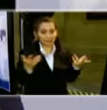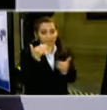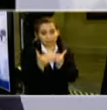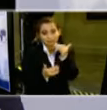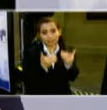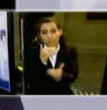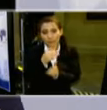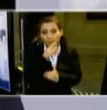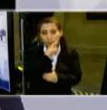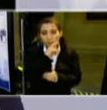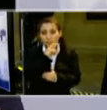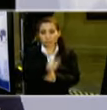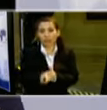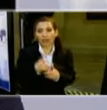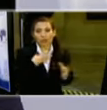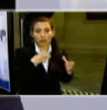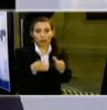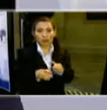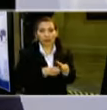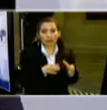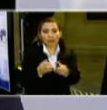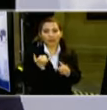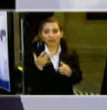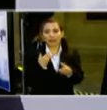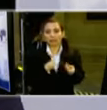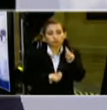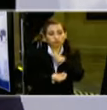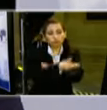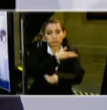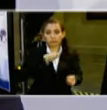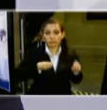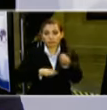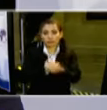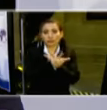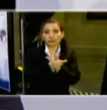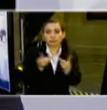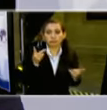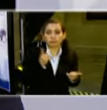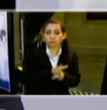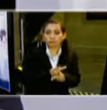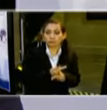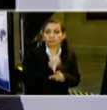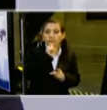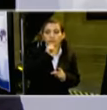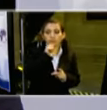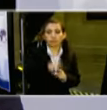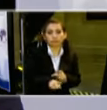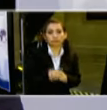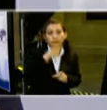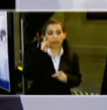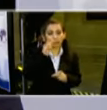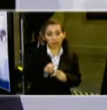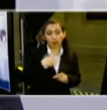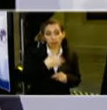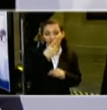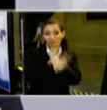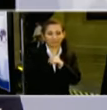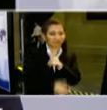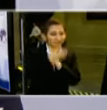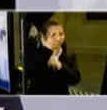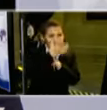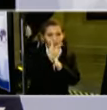pues mejorar el comercio y el intercambio de productos. También se vieron seriamente